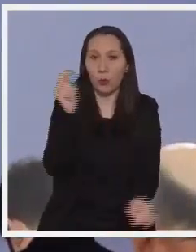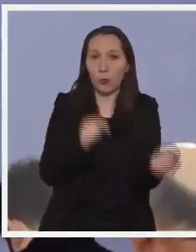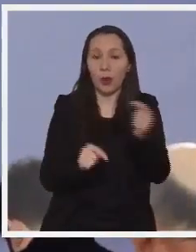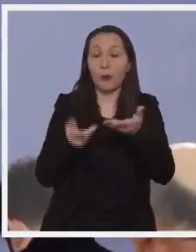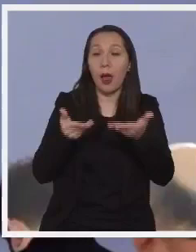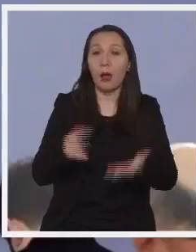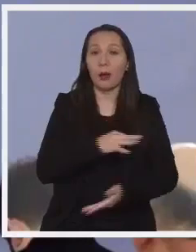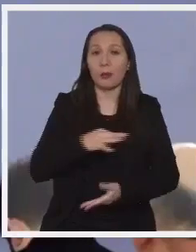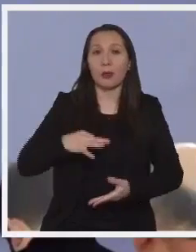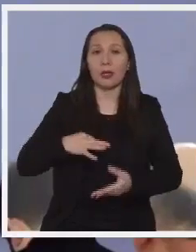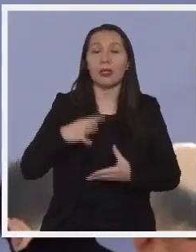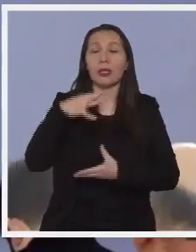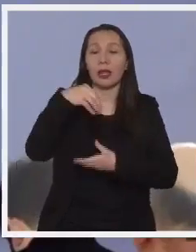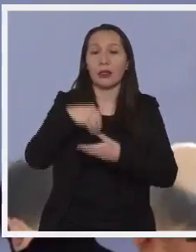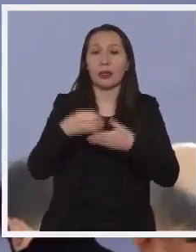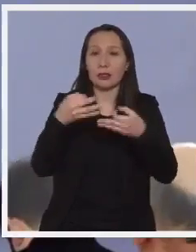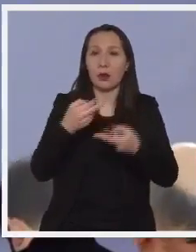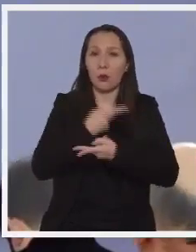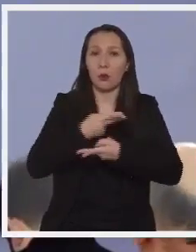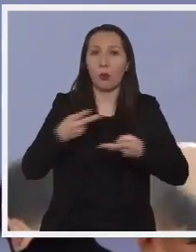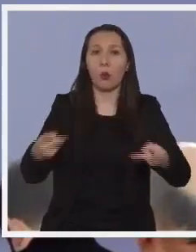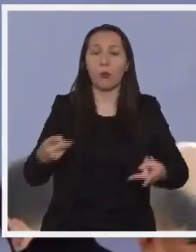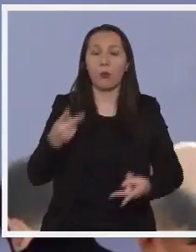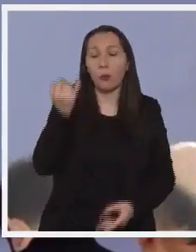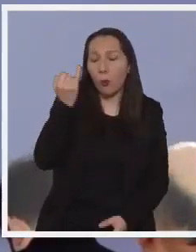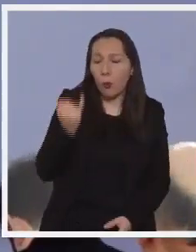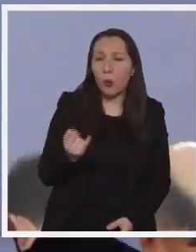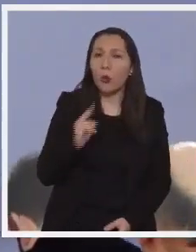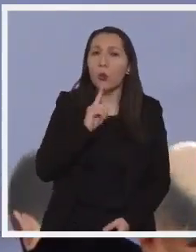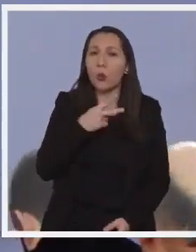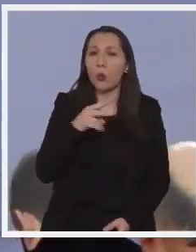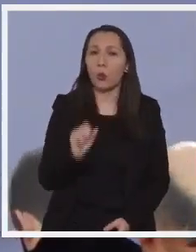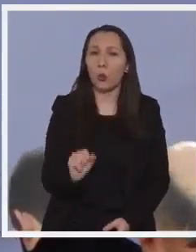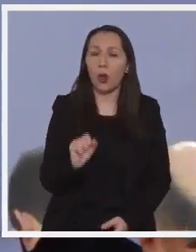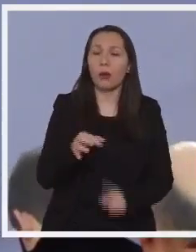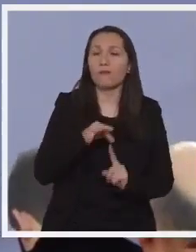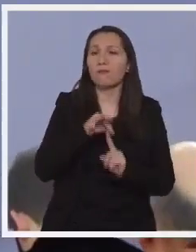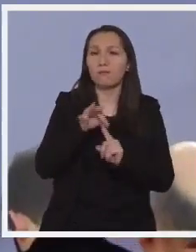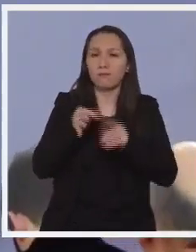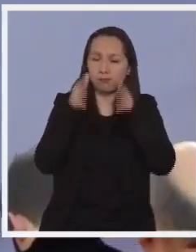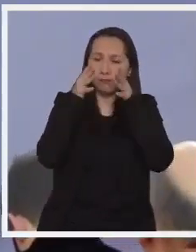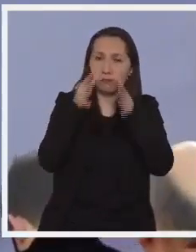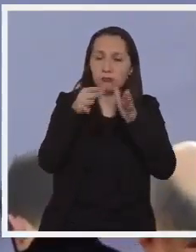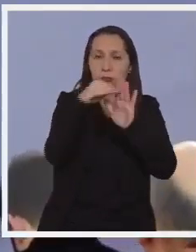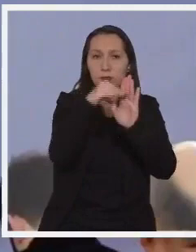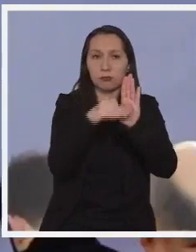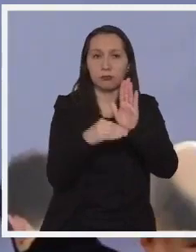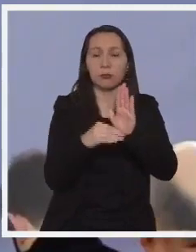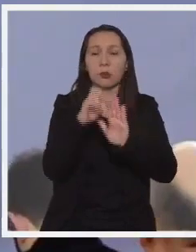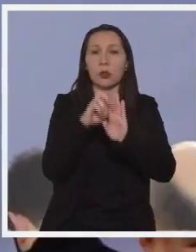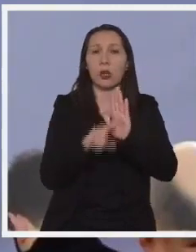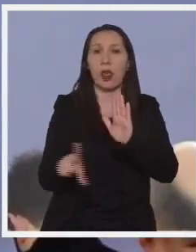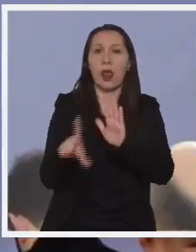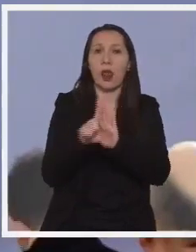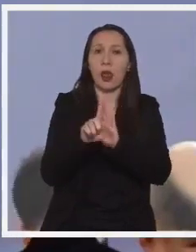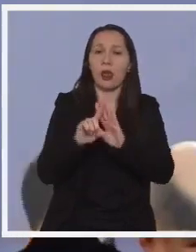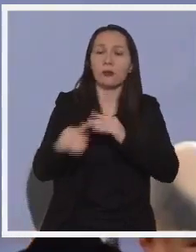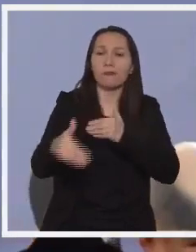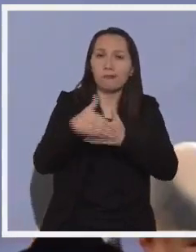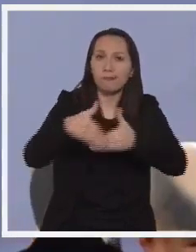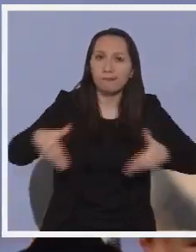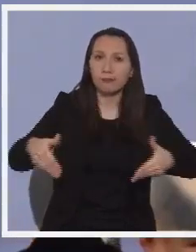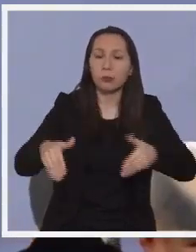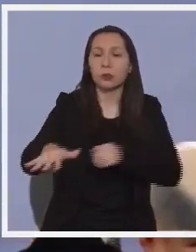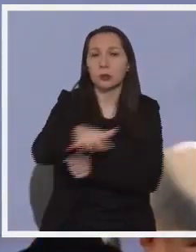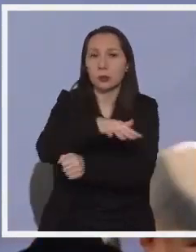ministra del Interior y Seguridad Pública, Carolina Toa Morales, abordará los principales aspectos del proyecto de ley que busca limitar las